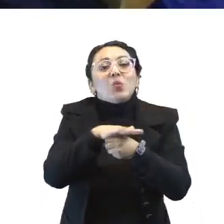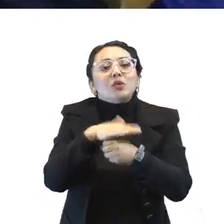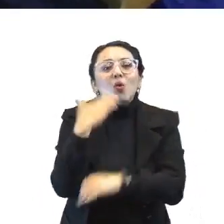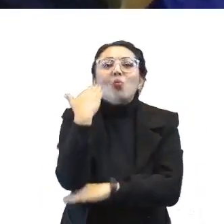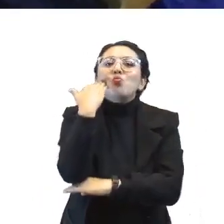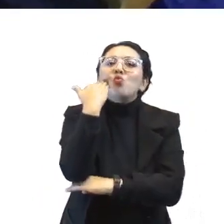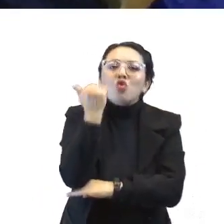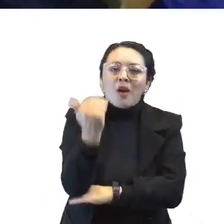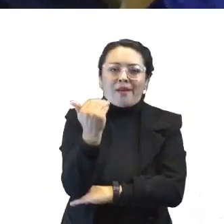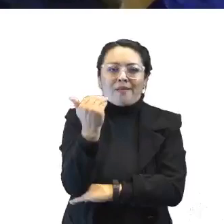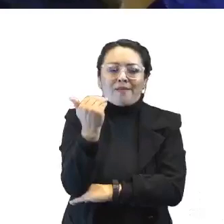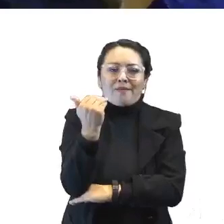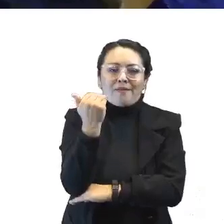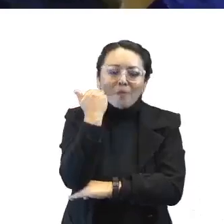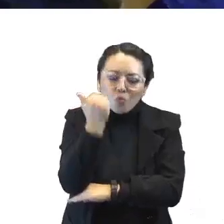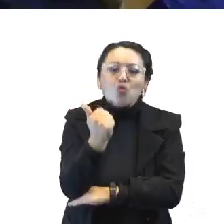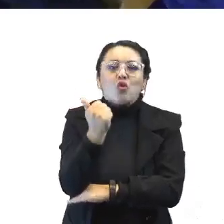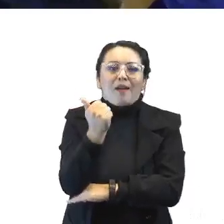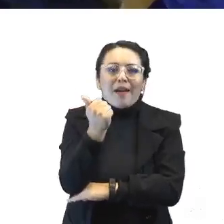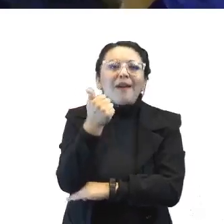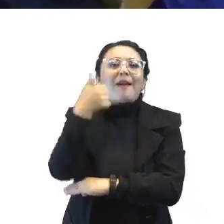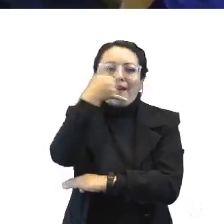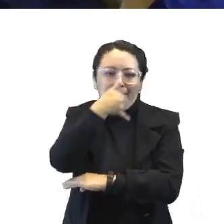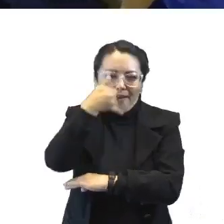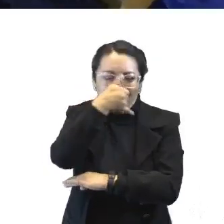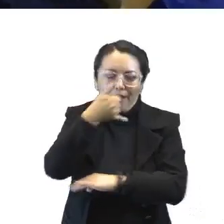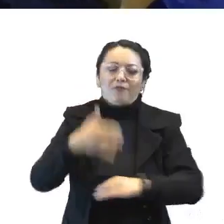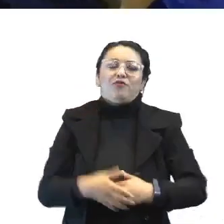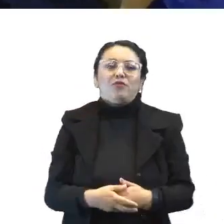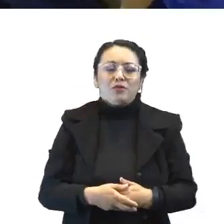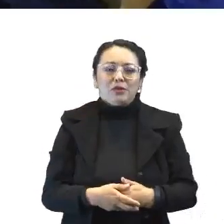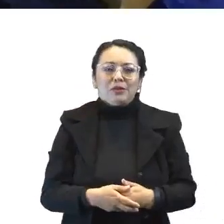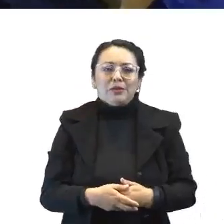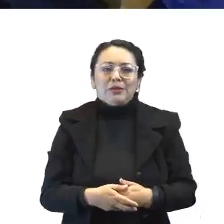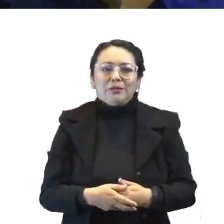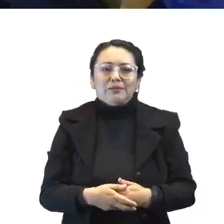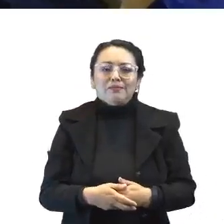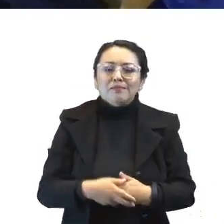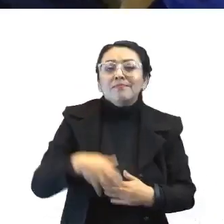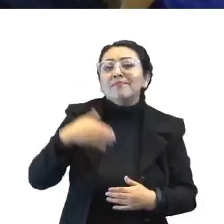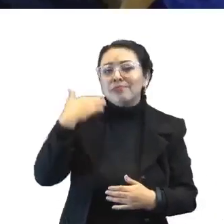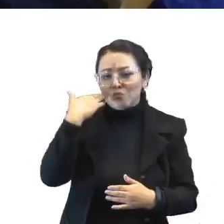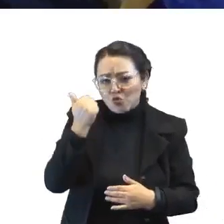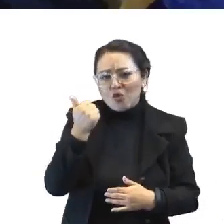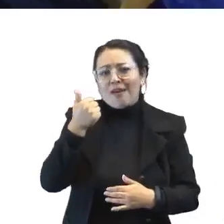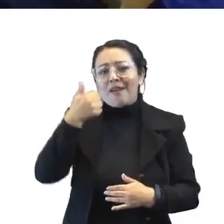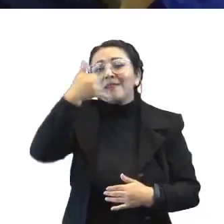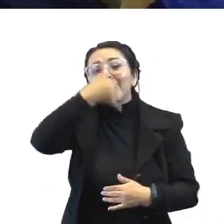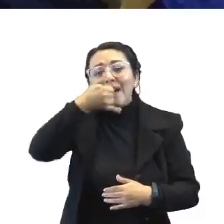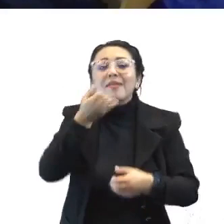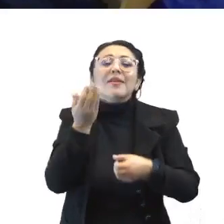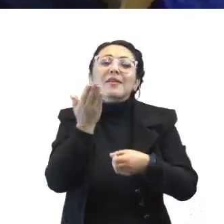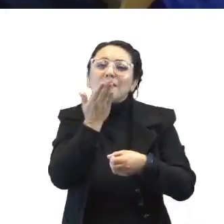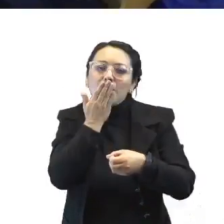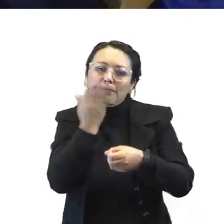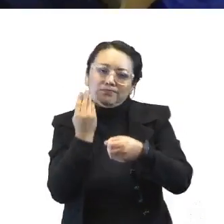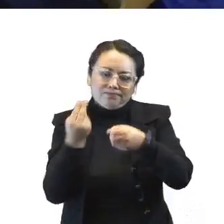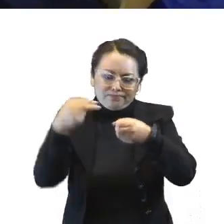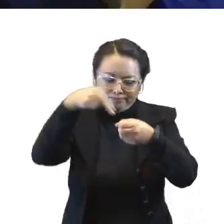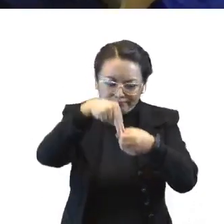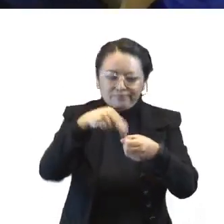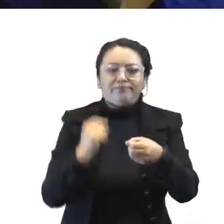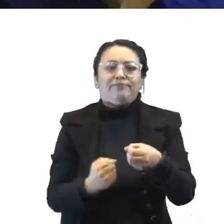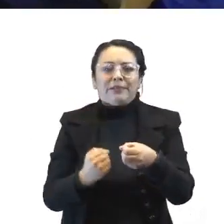mujeres de color, mujeres que tienen un color, mujeres negras e indígenas. De eso,